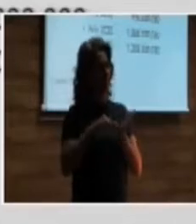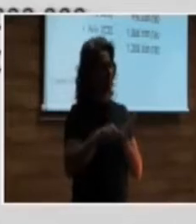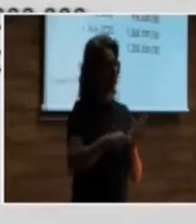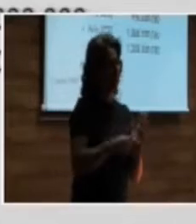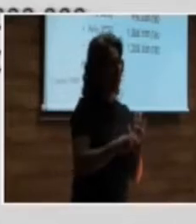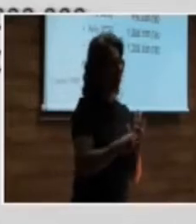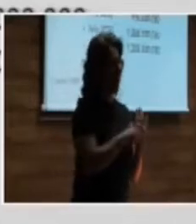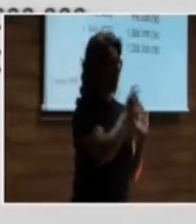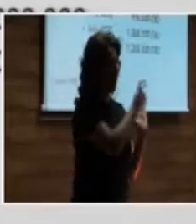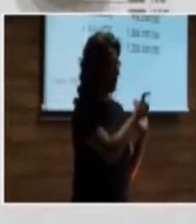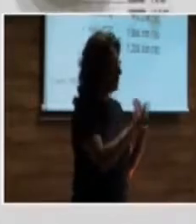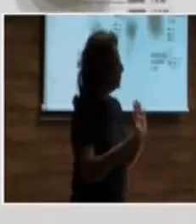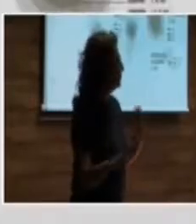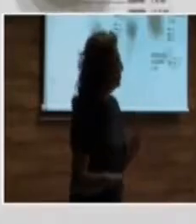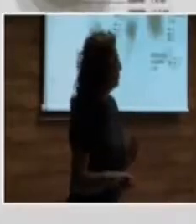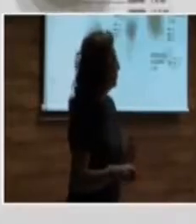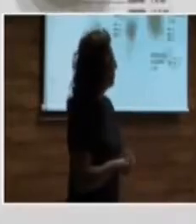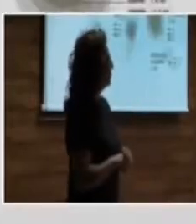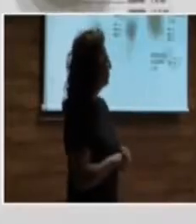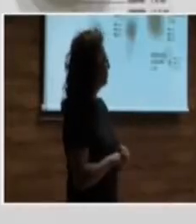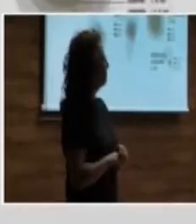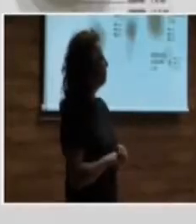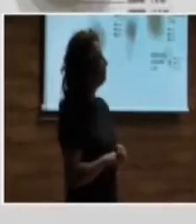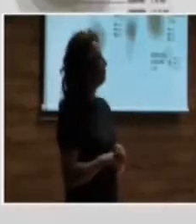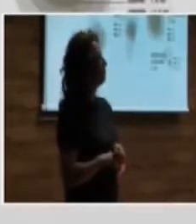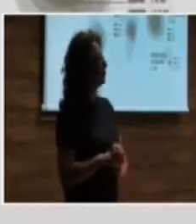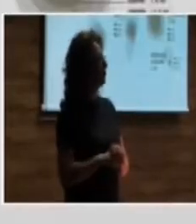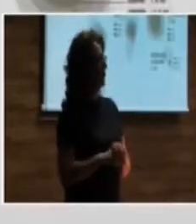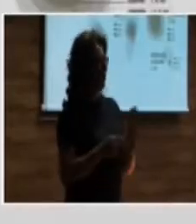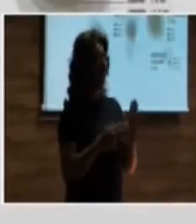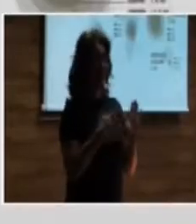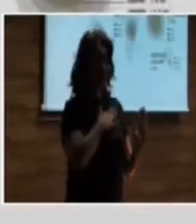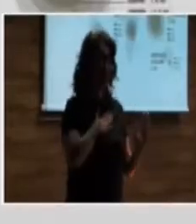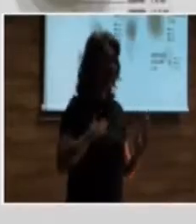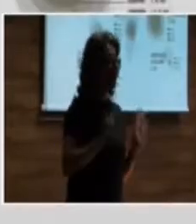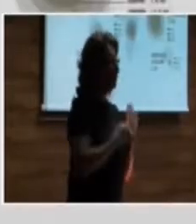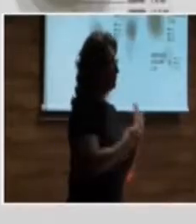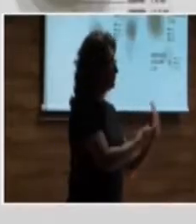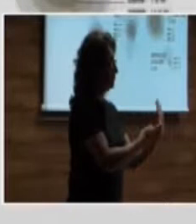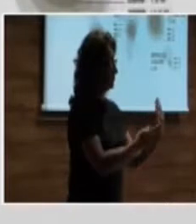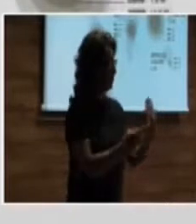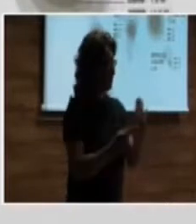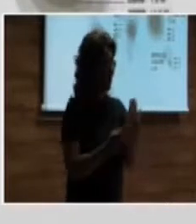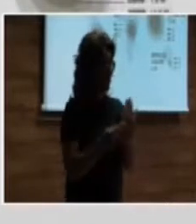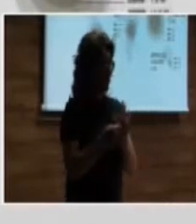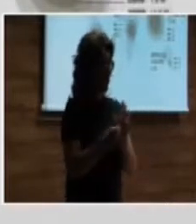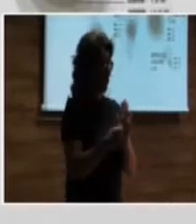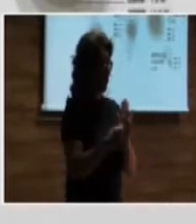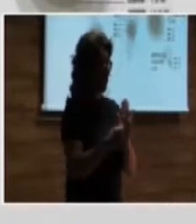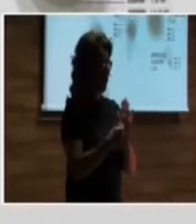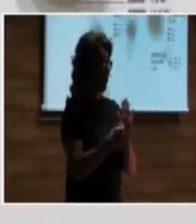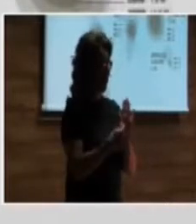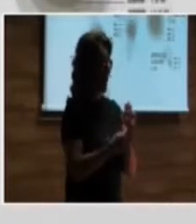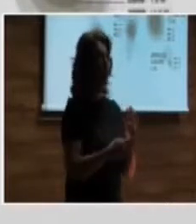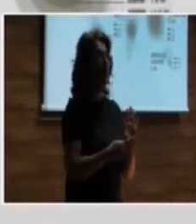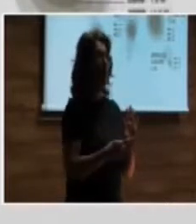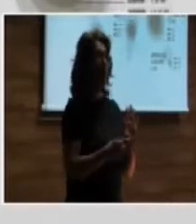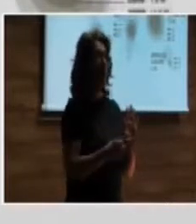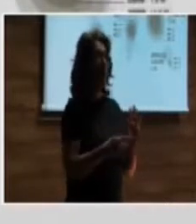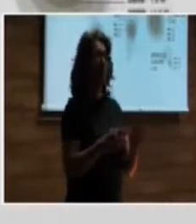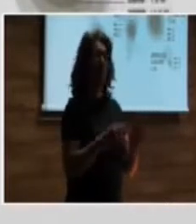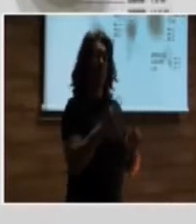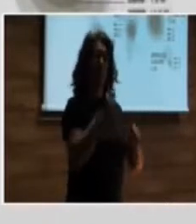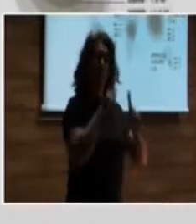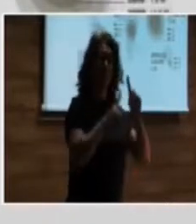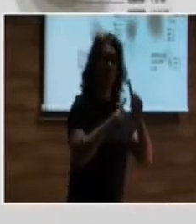Lo poblacional también ya lo mencionó Jogan, así que no voy a hacer hincapié, sin mostrar esta conocida diapositiva que muestra que, así como se desarrolló la